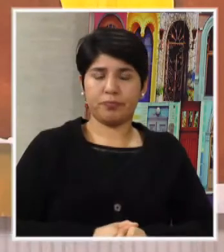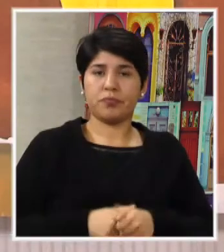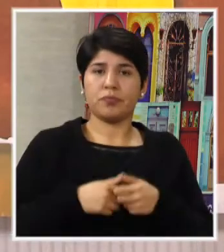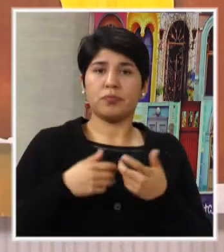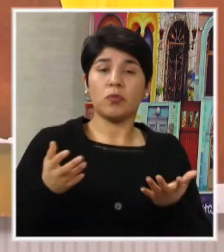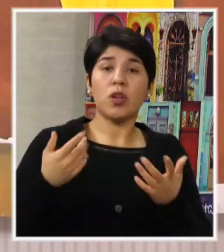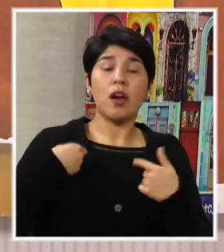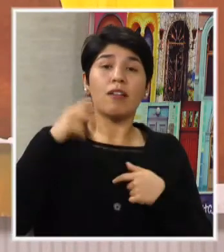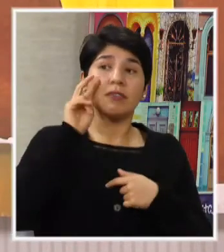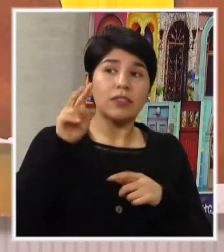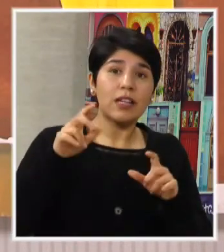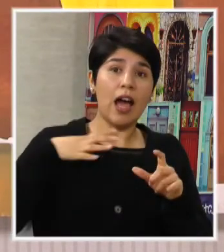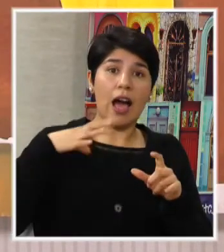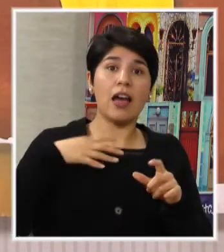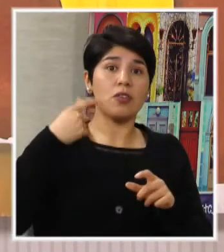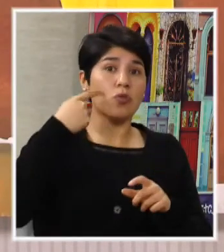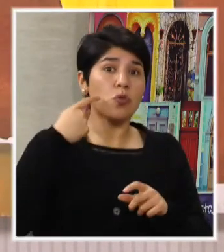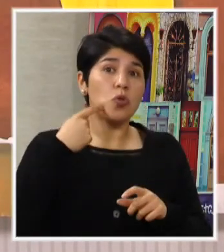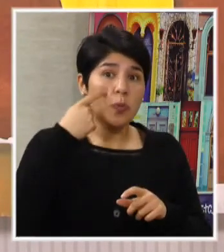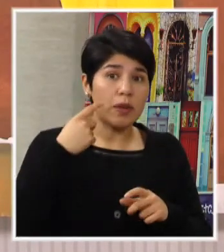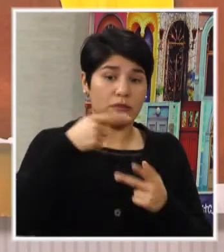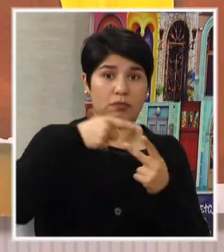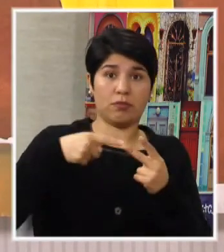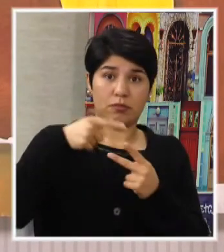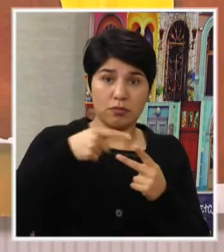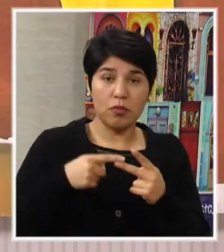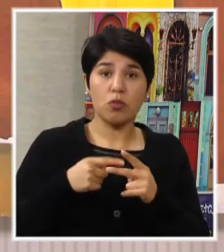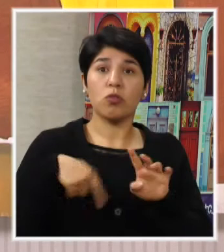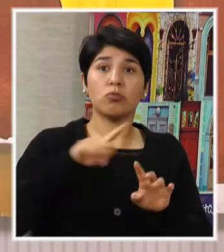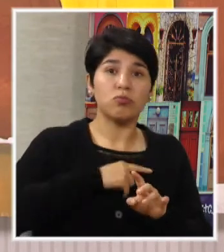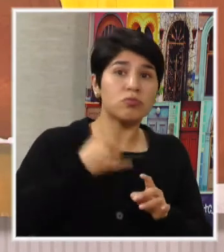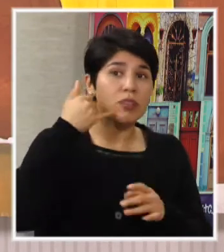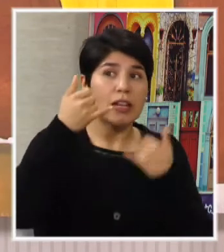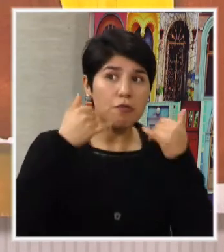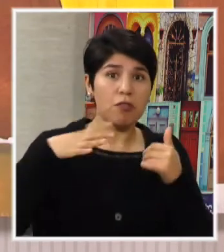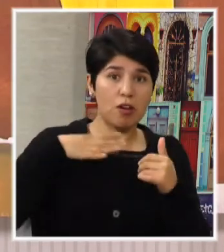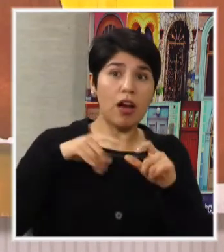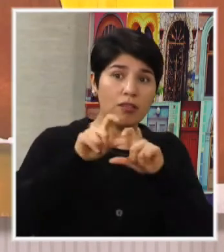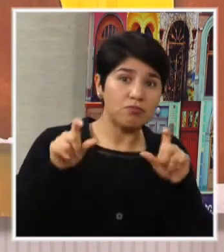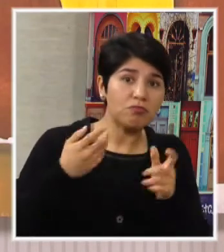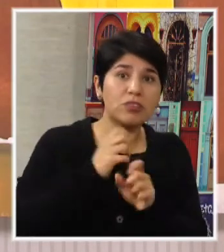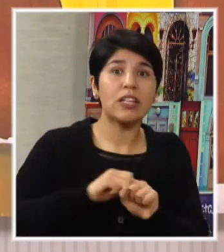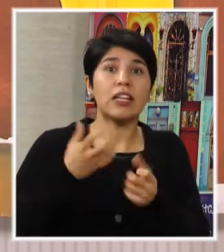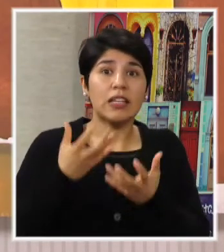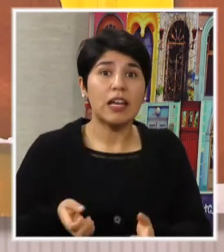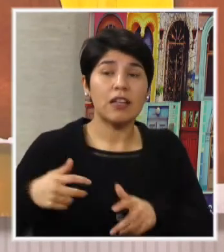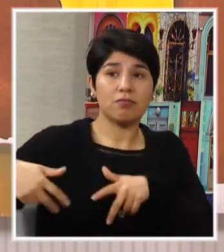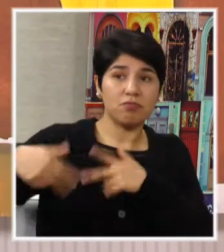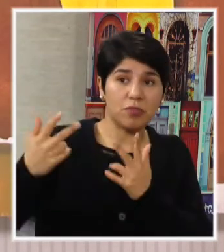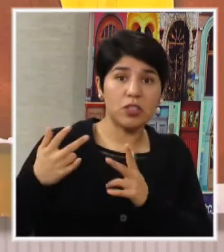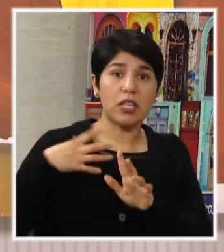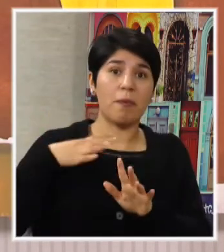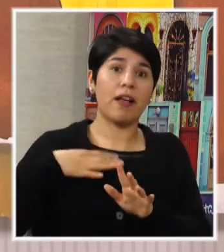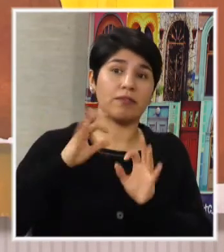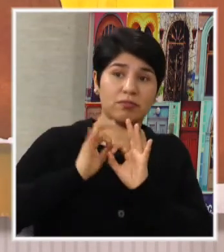producción los teléfonos del 0 800 89 33 y el 0 92 83 98 89 para las videollamadas que atiende de romina